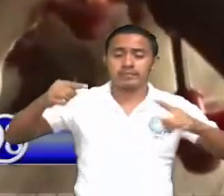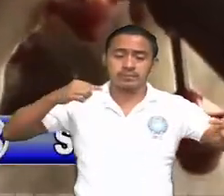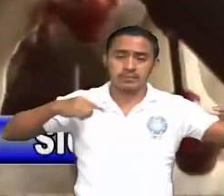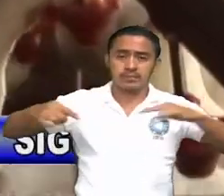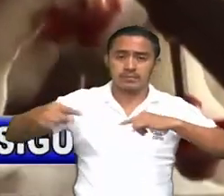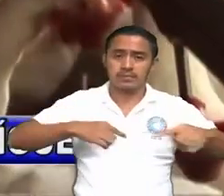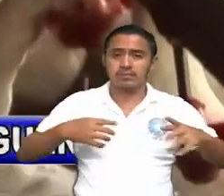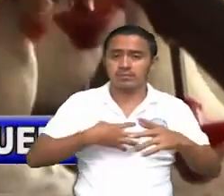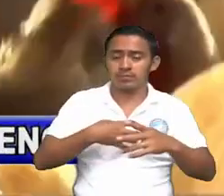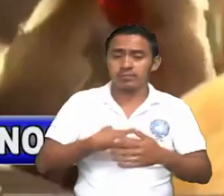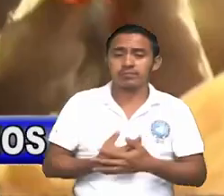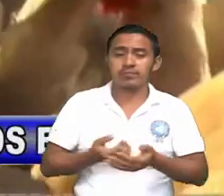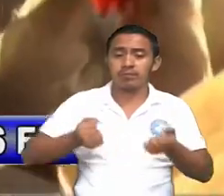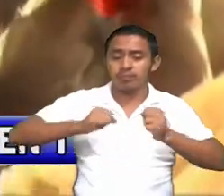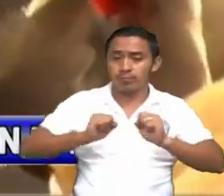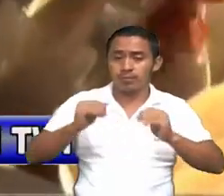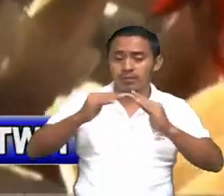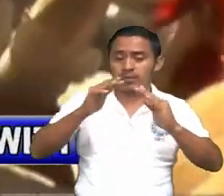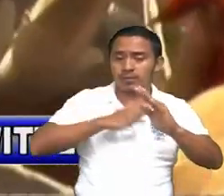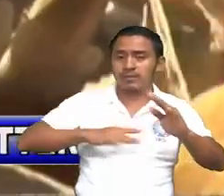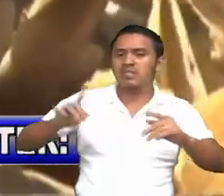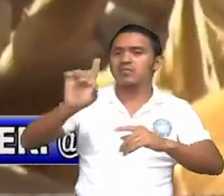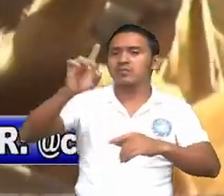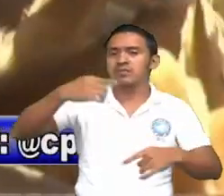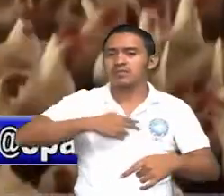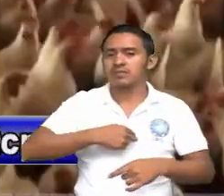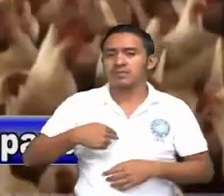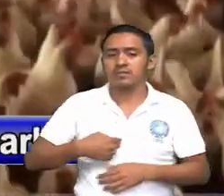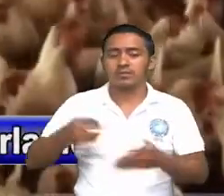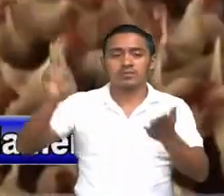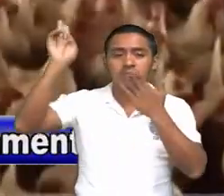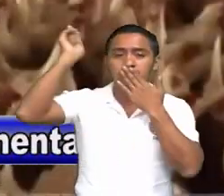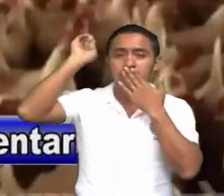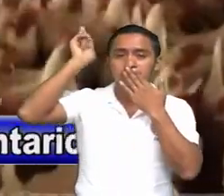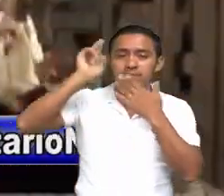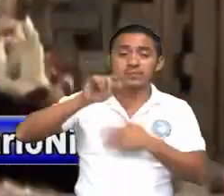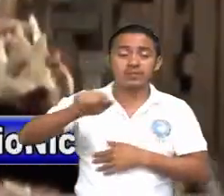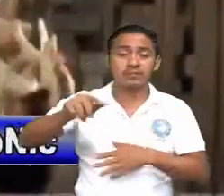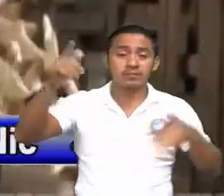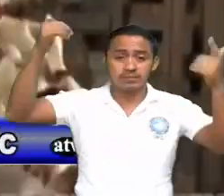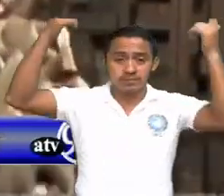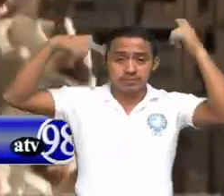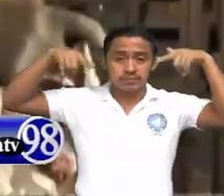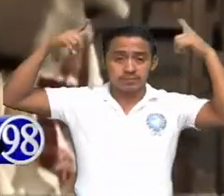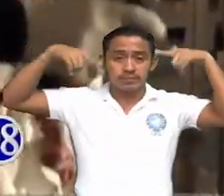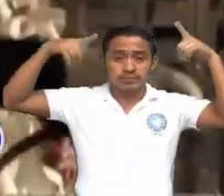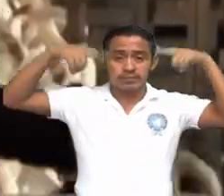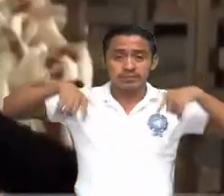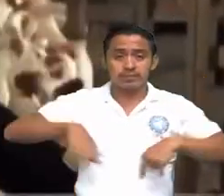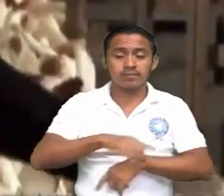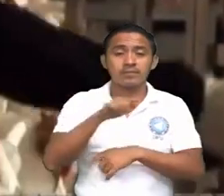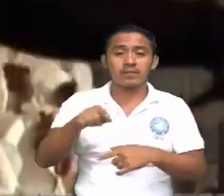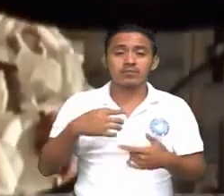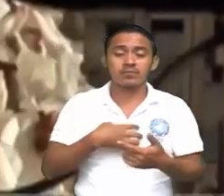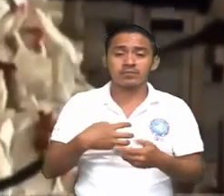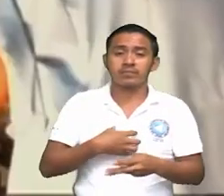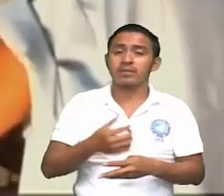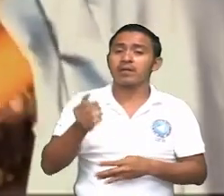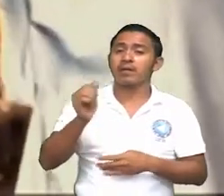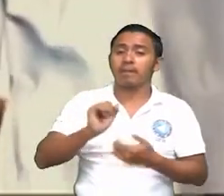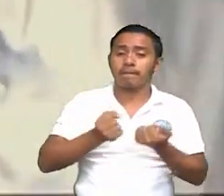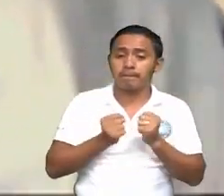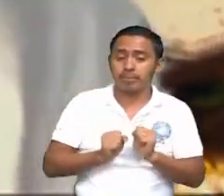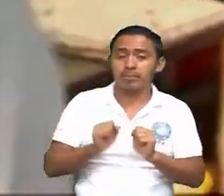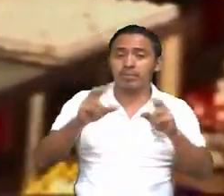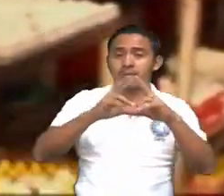la crianza de aves de patio se realizó en el municipio de Nindirí, departamento de Masaya, la cuna avícola de